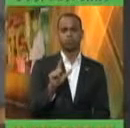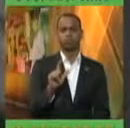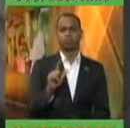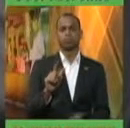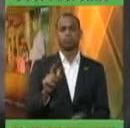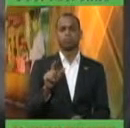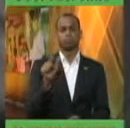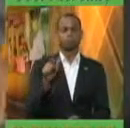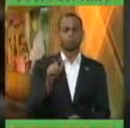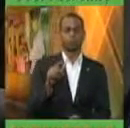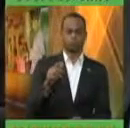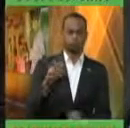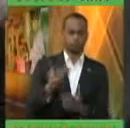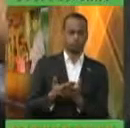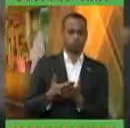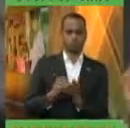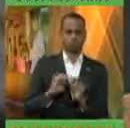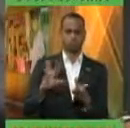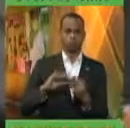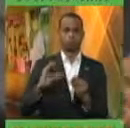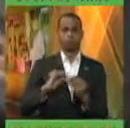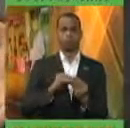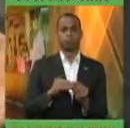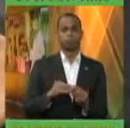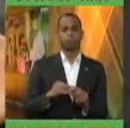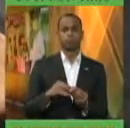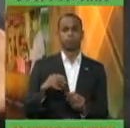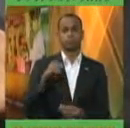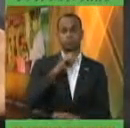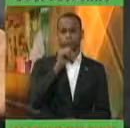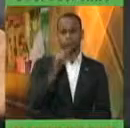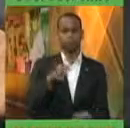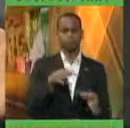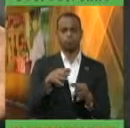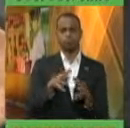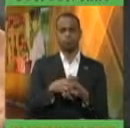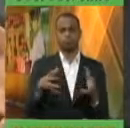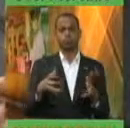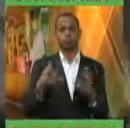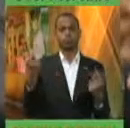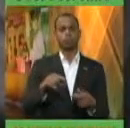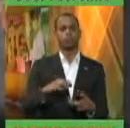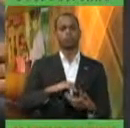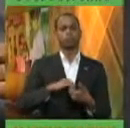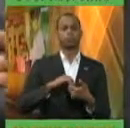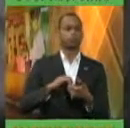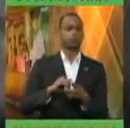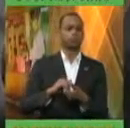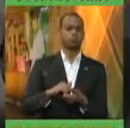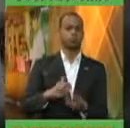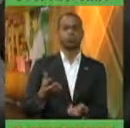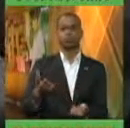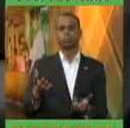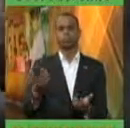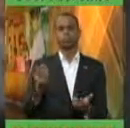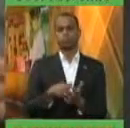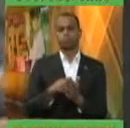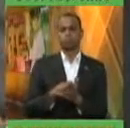él se lo dice al incluso dice yo no o sea que no se aplica mucho lo de conadis con poco recurso